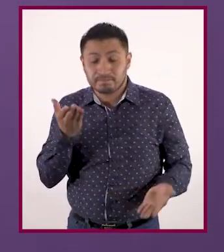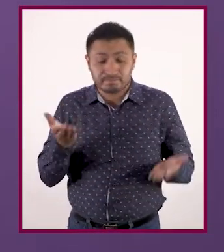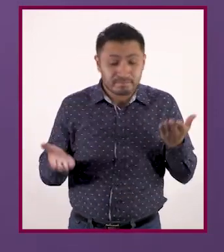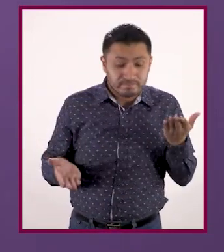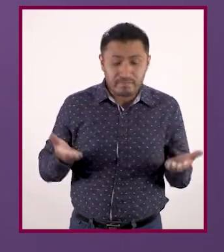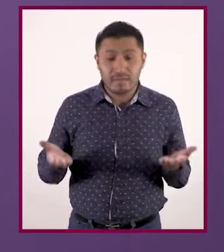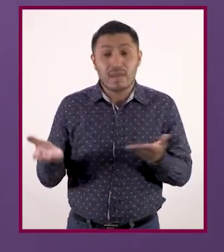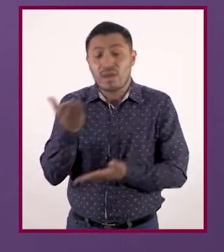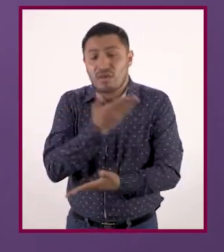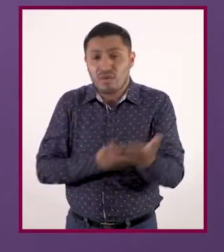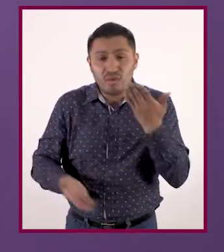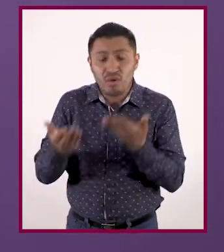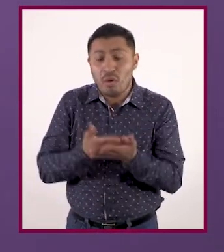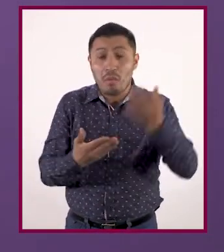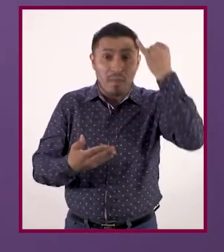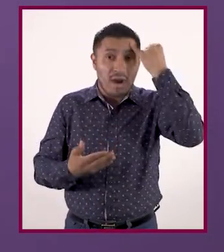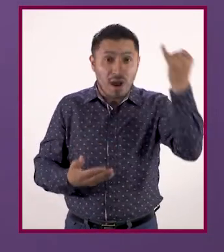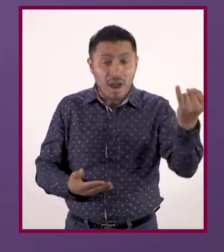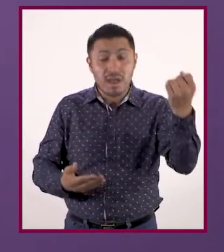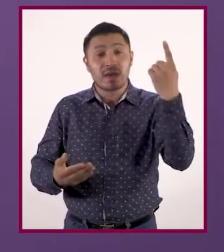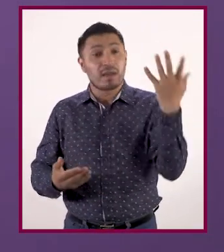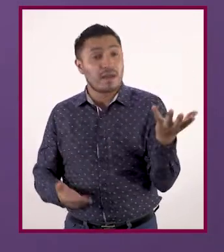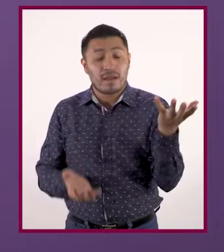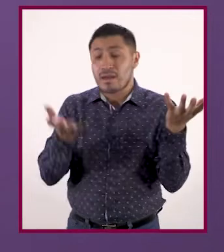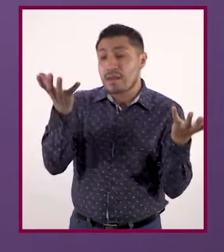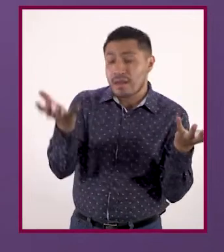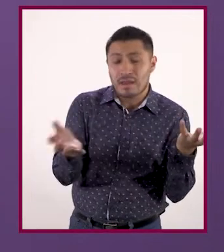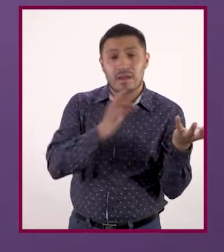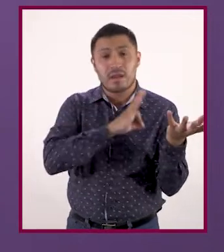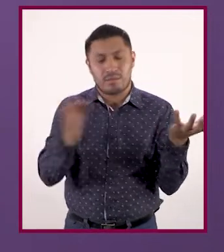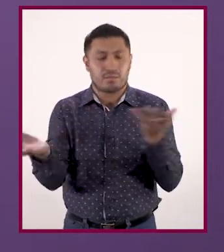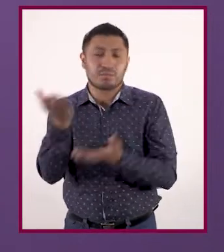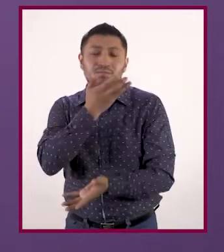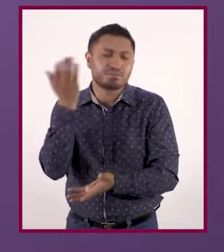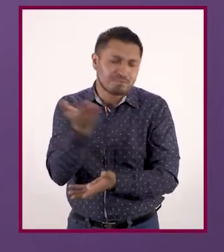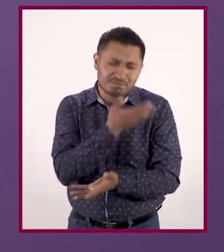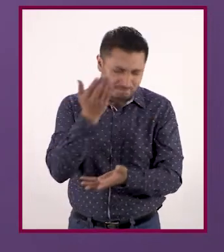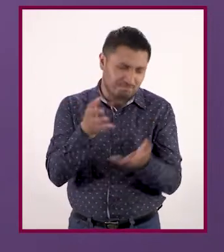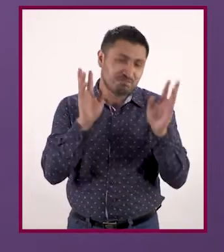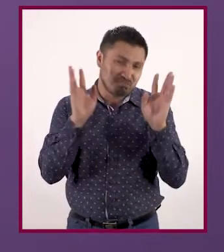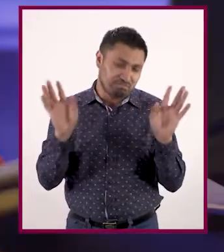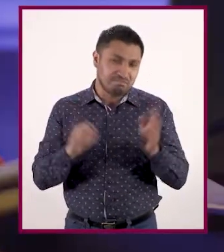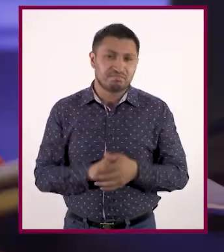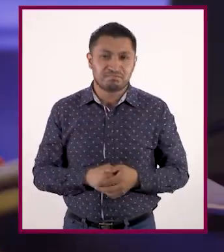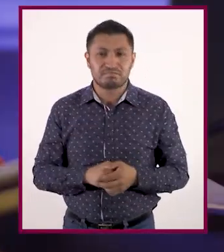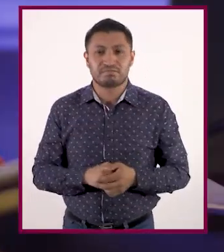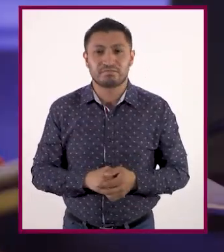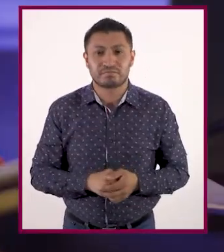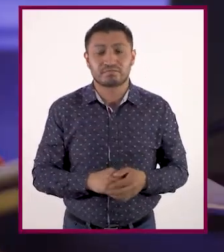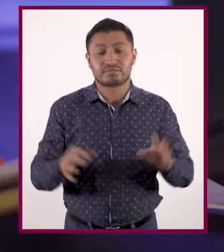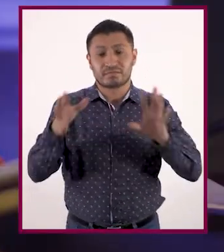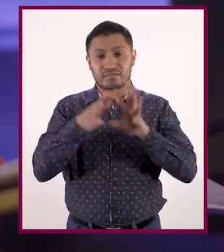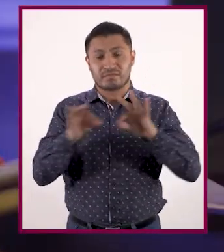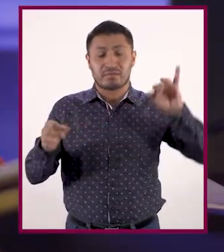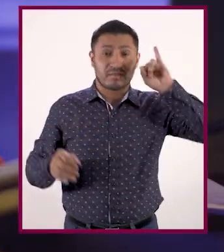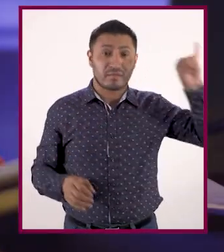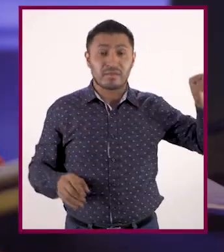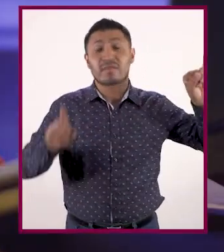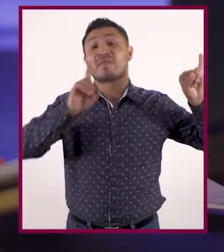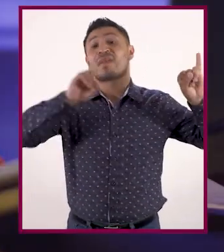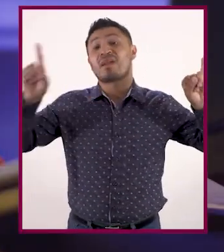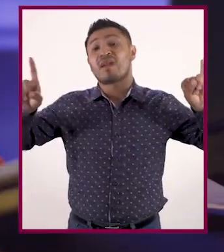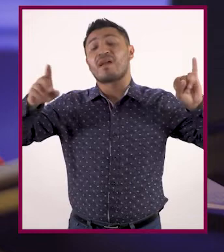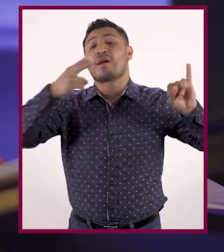hasta compartir argumentos o ideas de uno u otro lado puede ser más común de lo que creemos la definición de izquierda o derecha